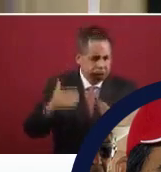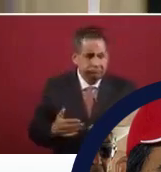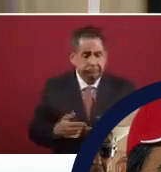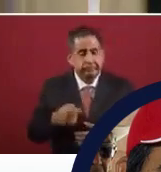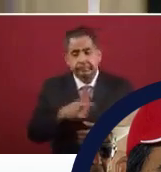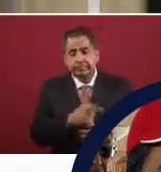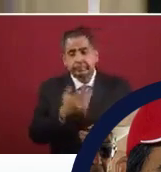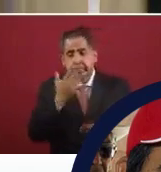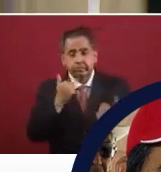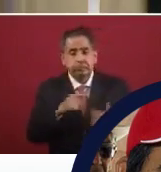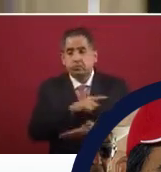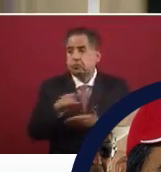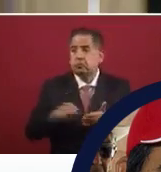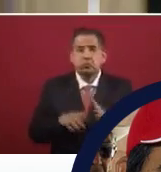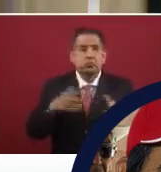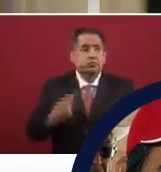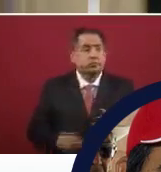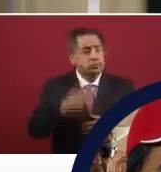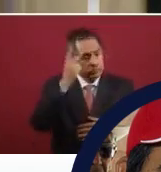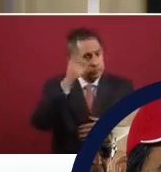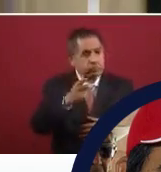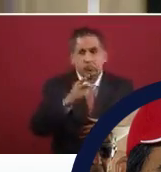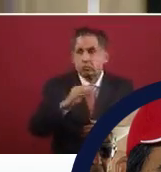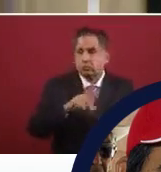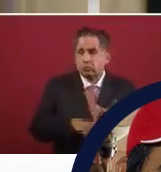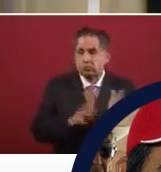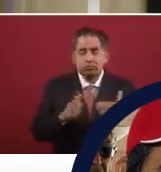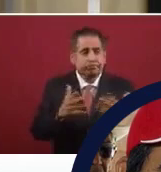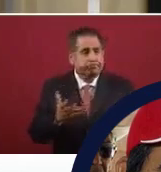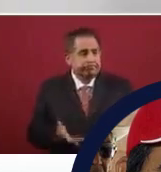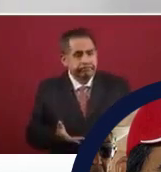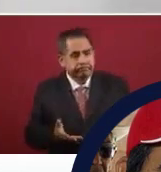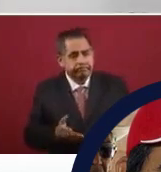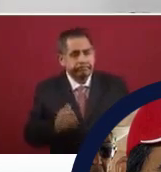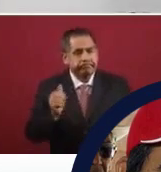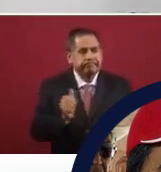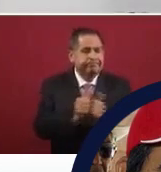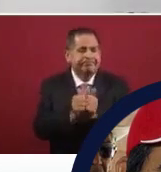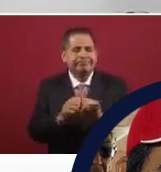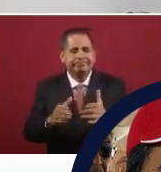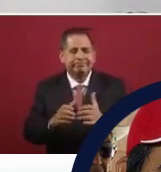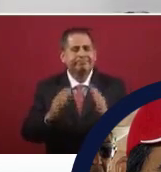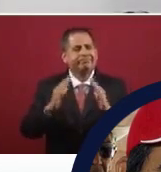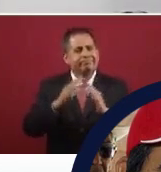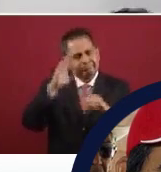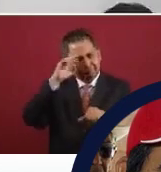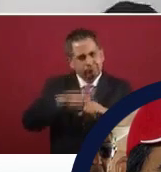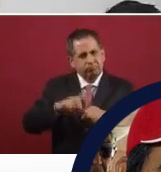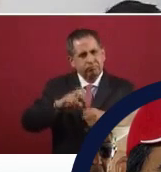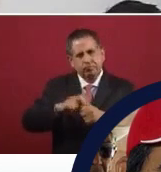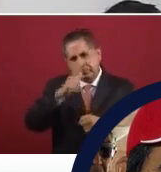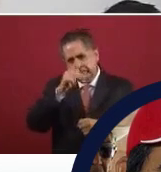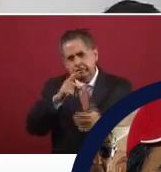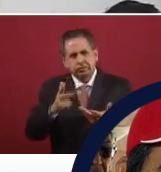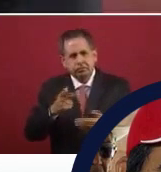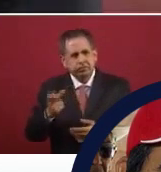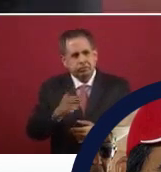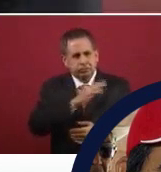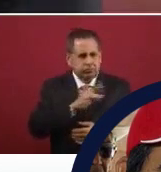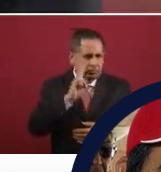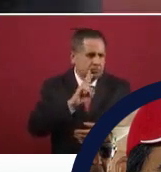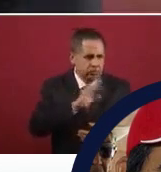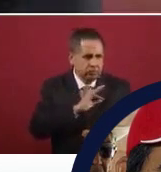la postura sigue igual. Van a estar en contra entonces del gasoducto ustedes. Así es. En